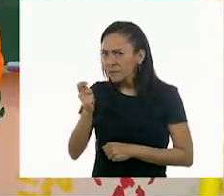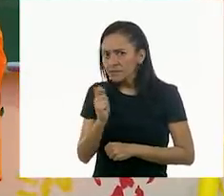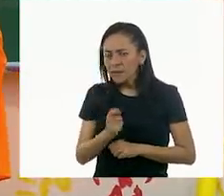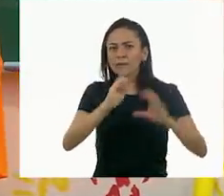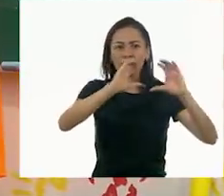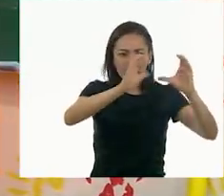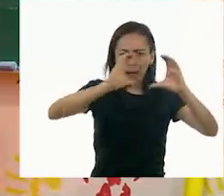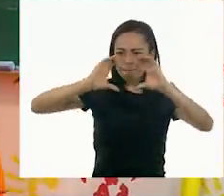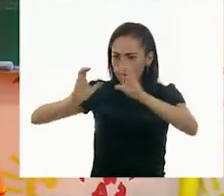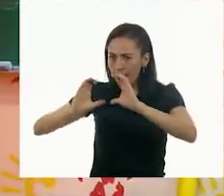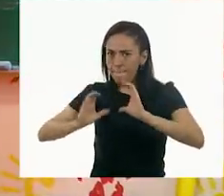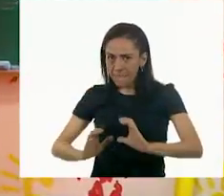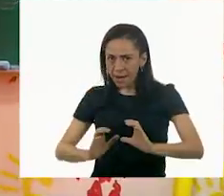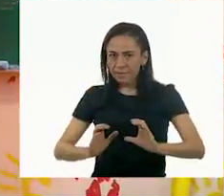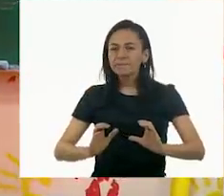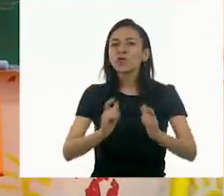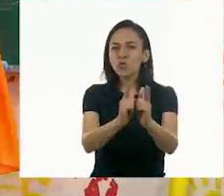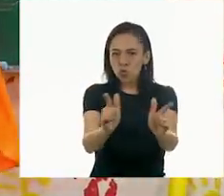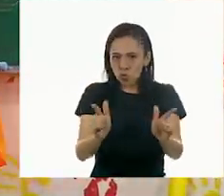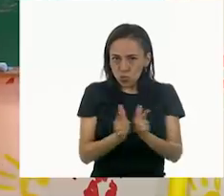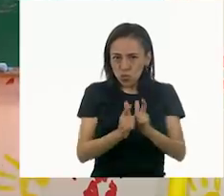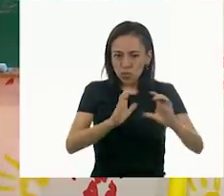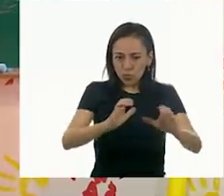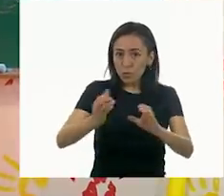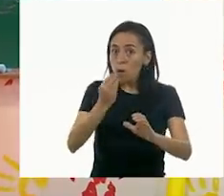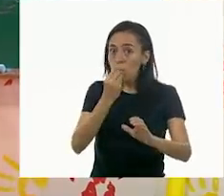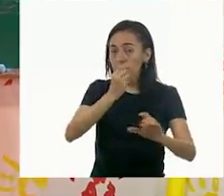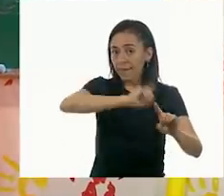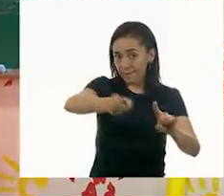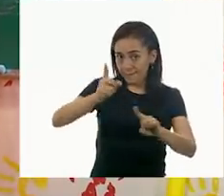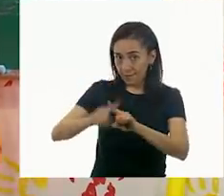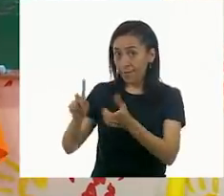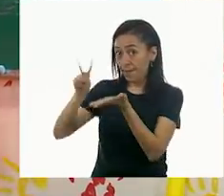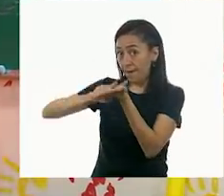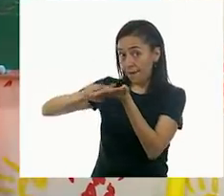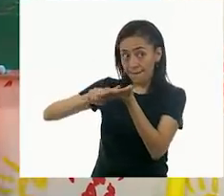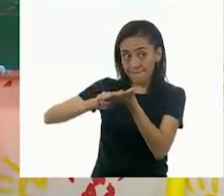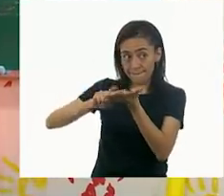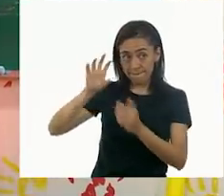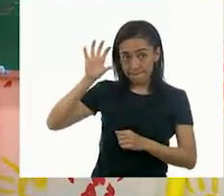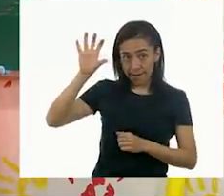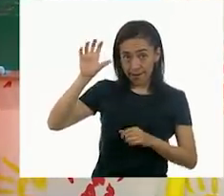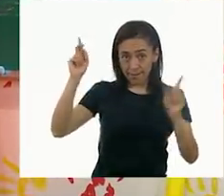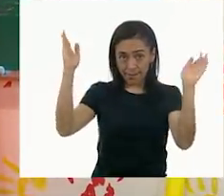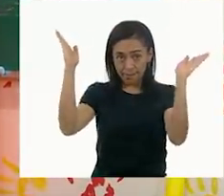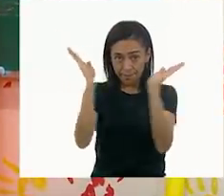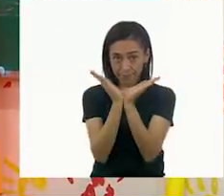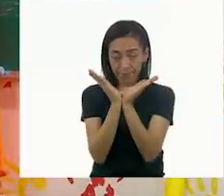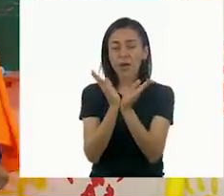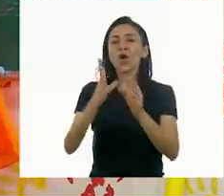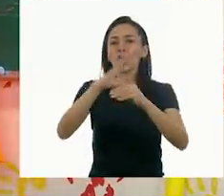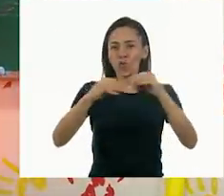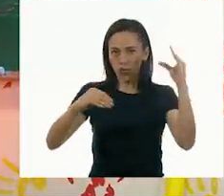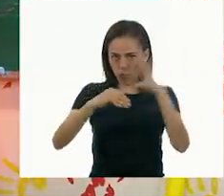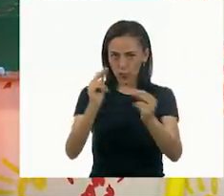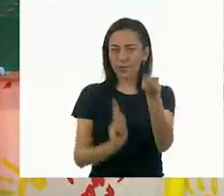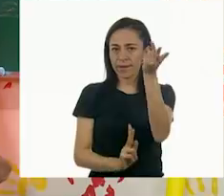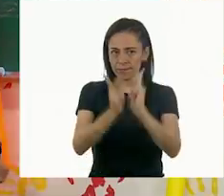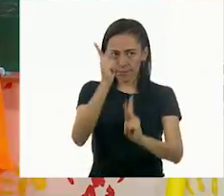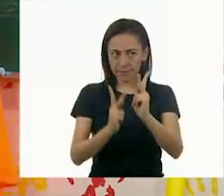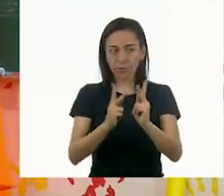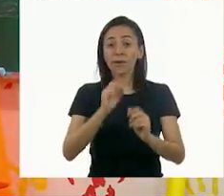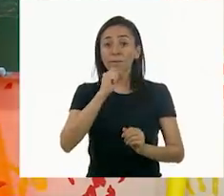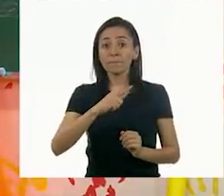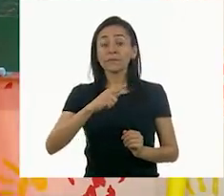de alimentos. En el verde tenemos las frutas y las verduras. En el amarillo, los